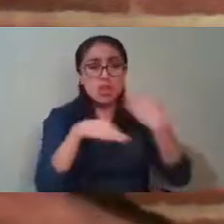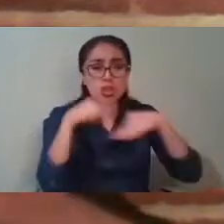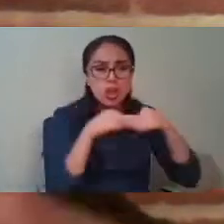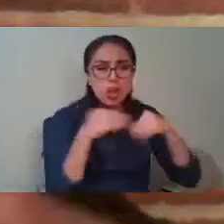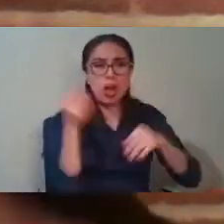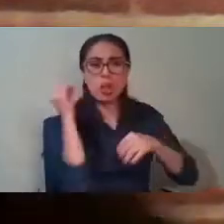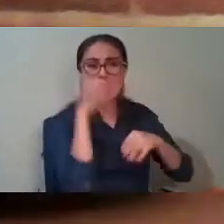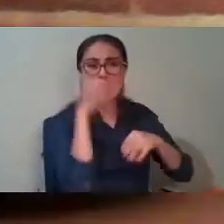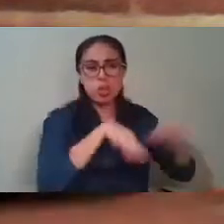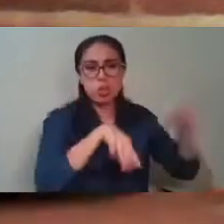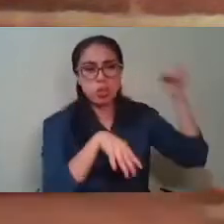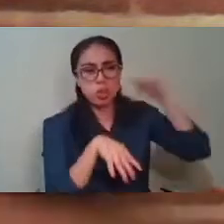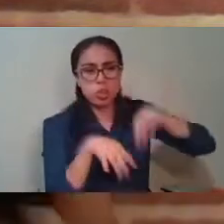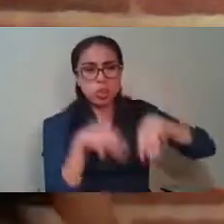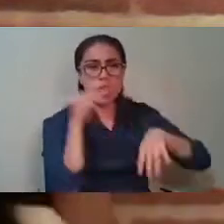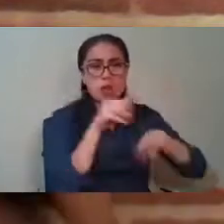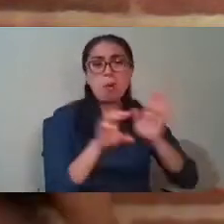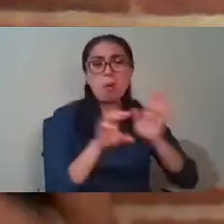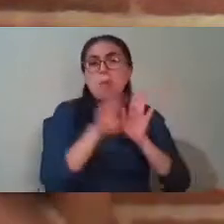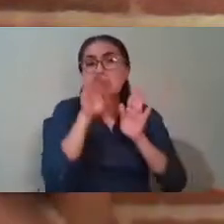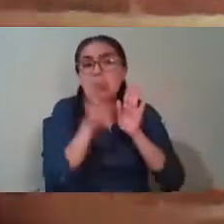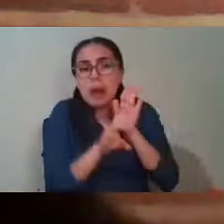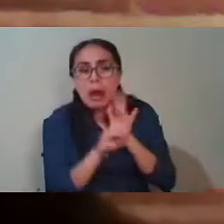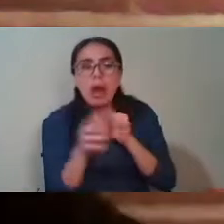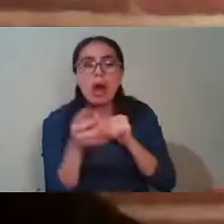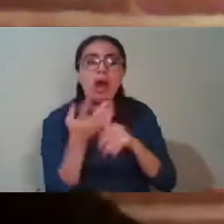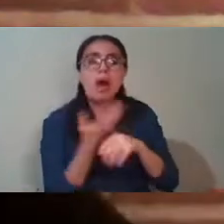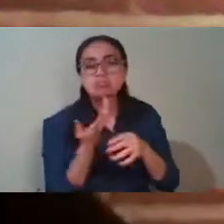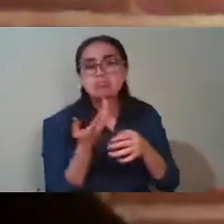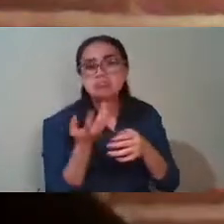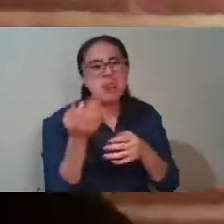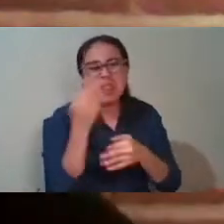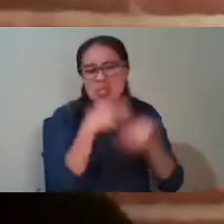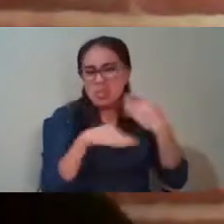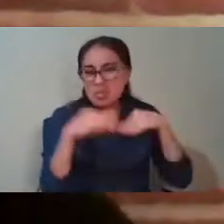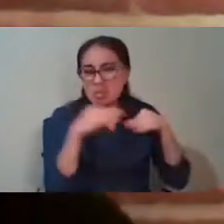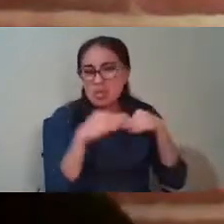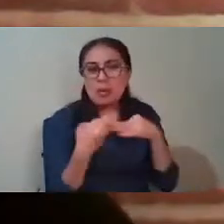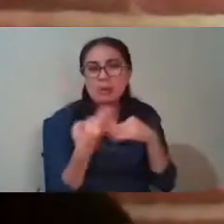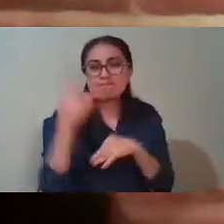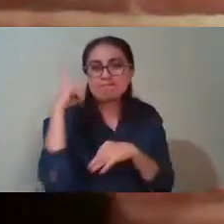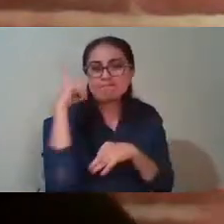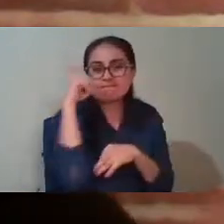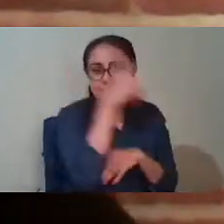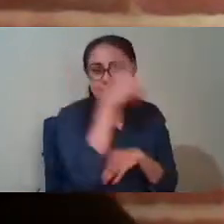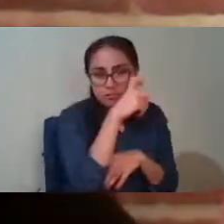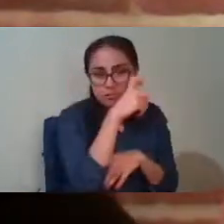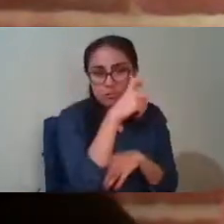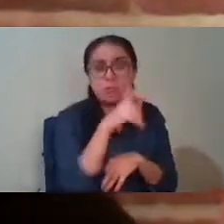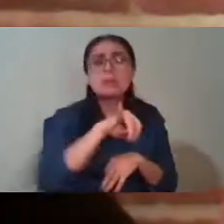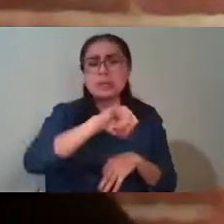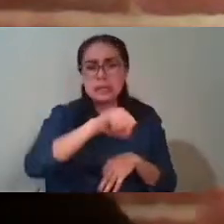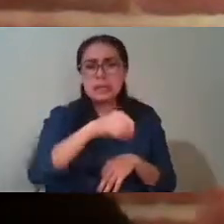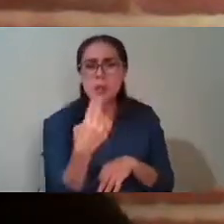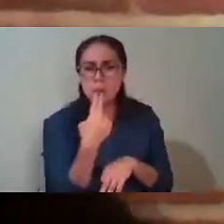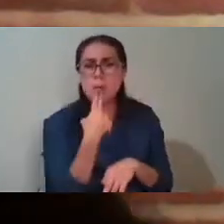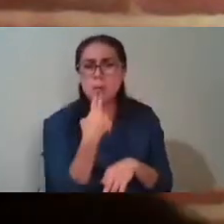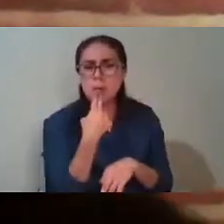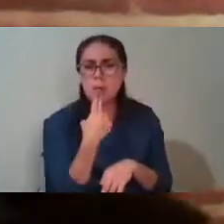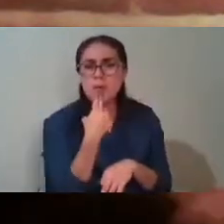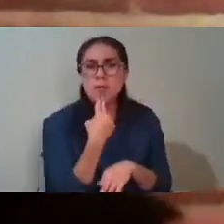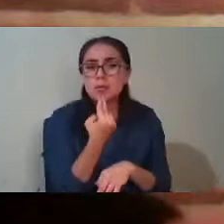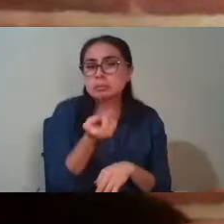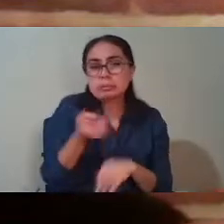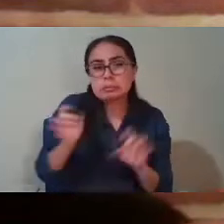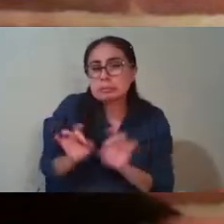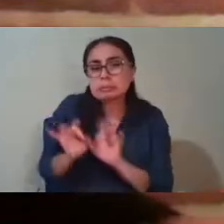armar y desarmar era una tortura, era un infierno. La verdad, los usamos un poco y nos olvidamos, los